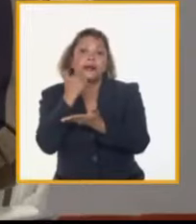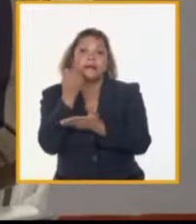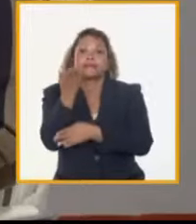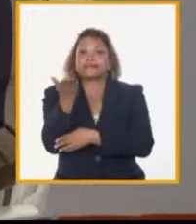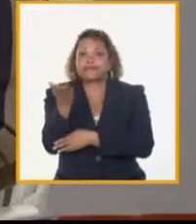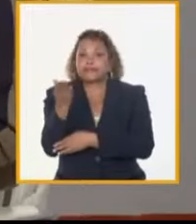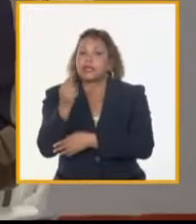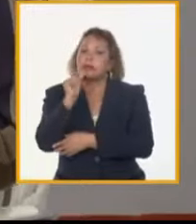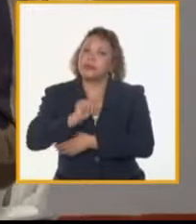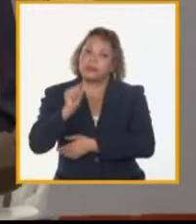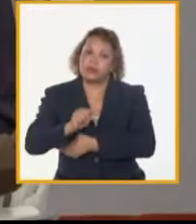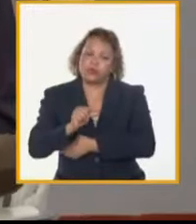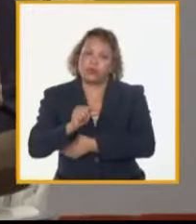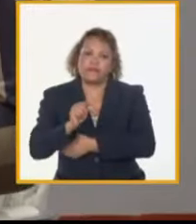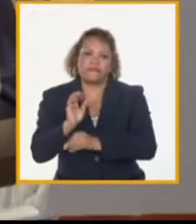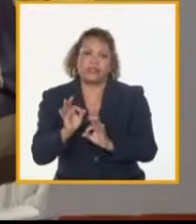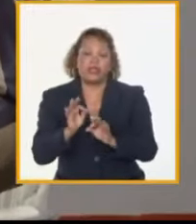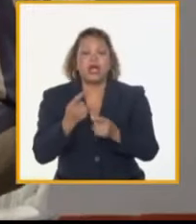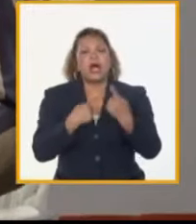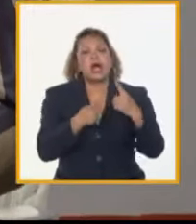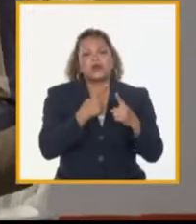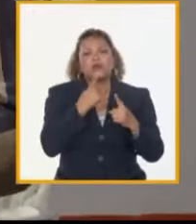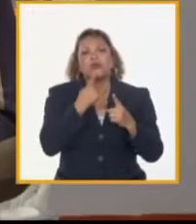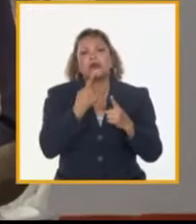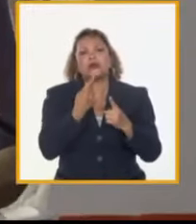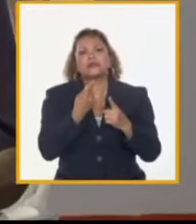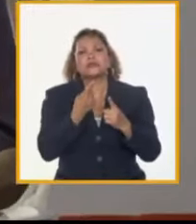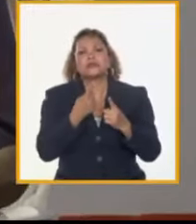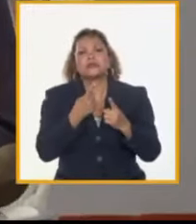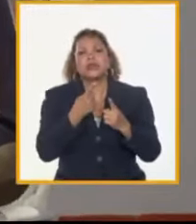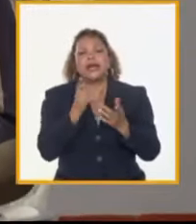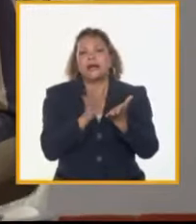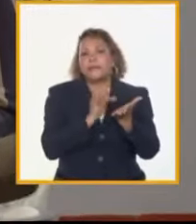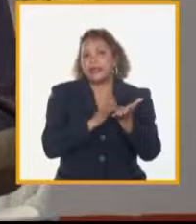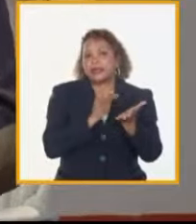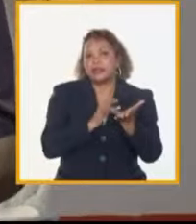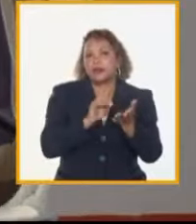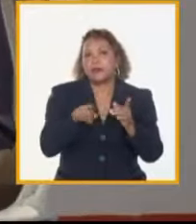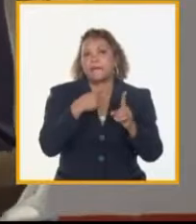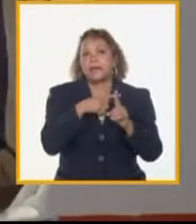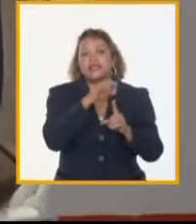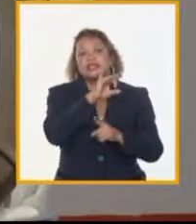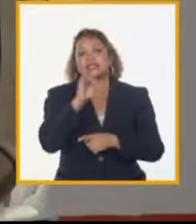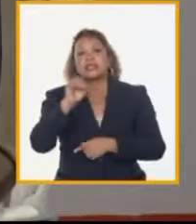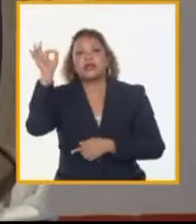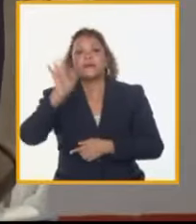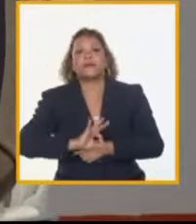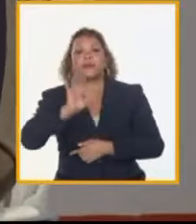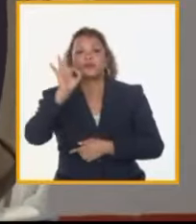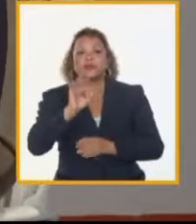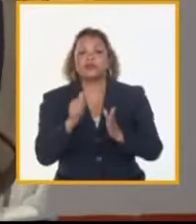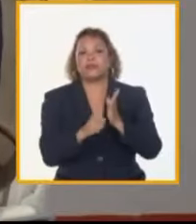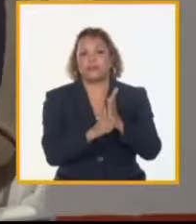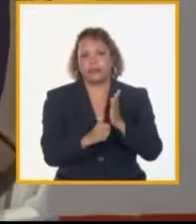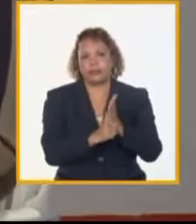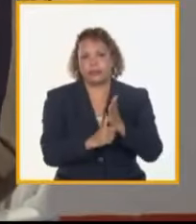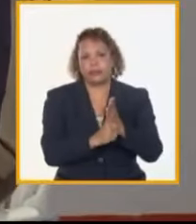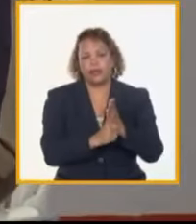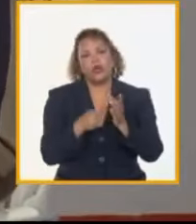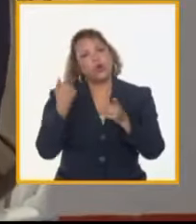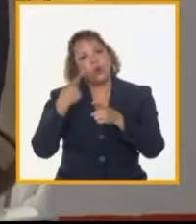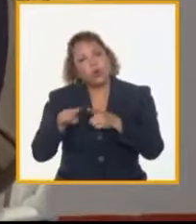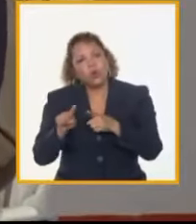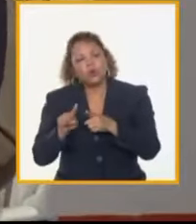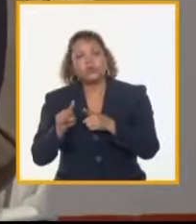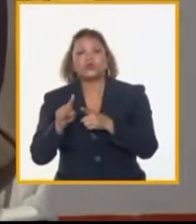de mucha más demanda que otras. Hay algunas que, por supuesto, a la PK se disponen más del 60% de las capacidades. Otras, por esta